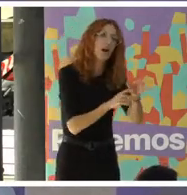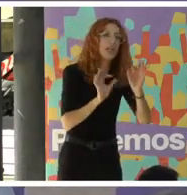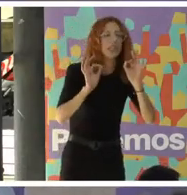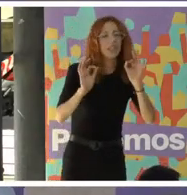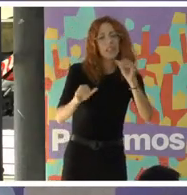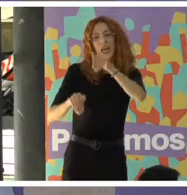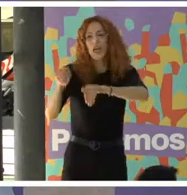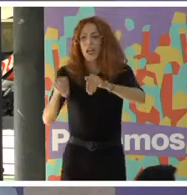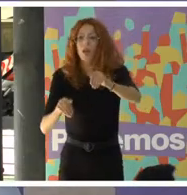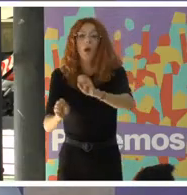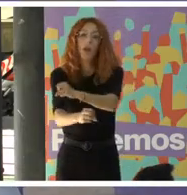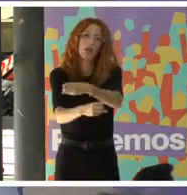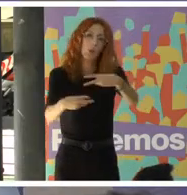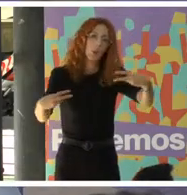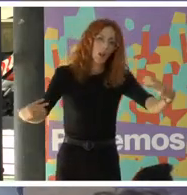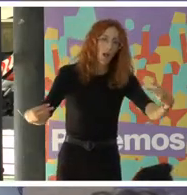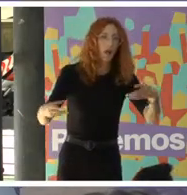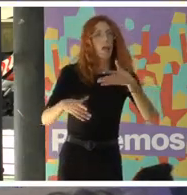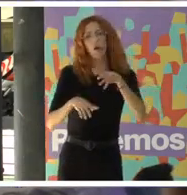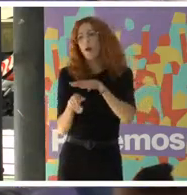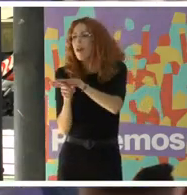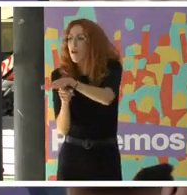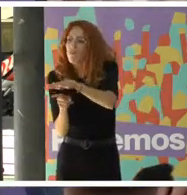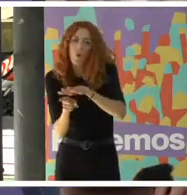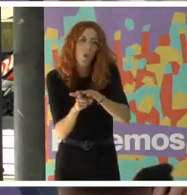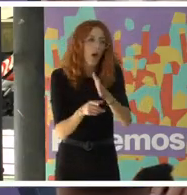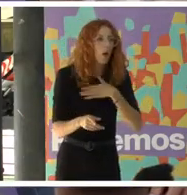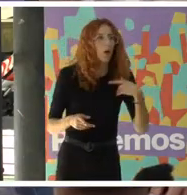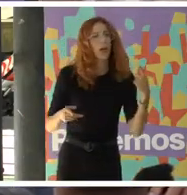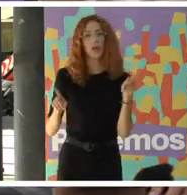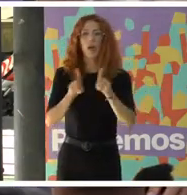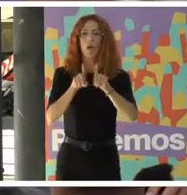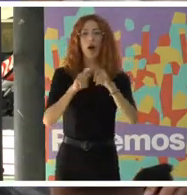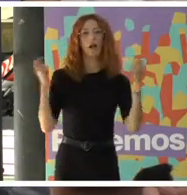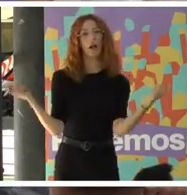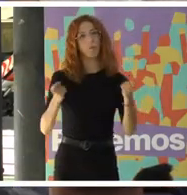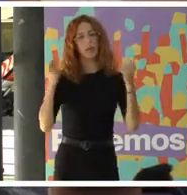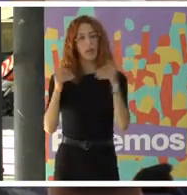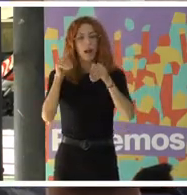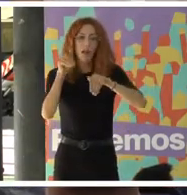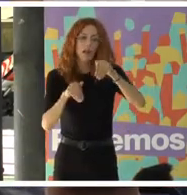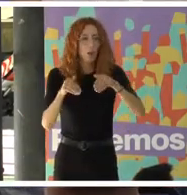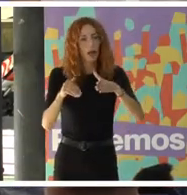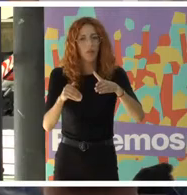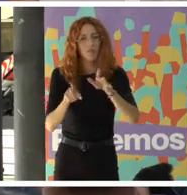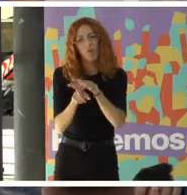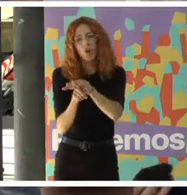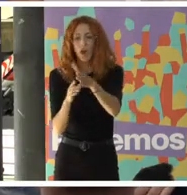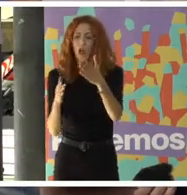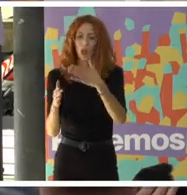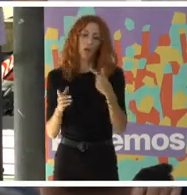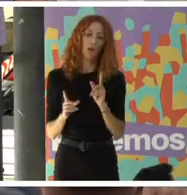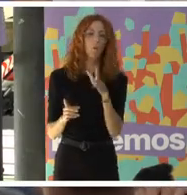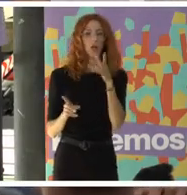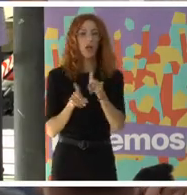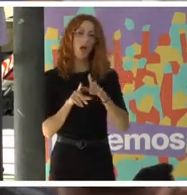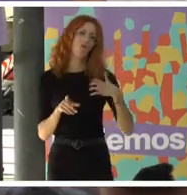quieren influir en el resultado, no quieren interferir en la campaña electoral. Porque él ahora está muy